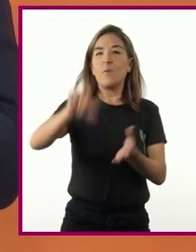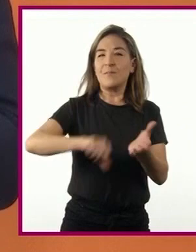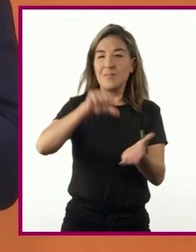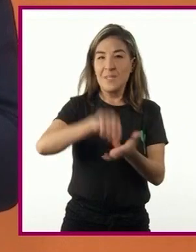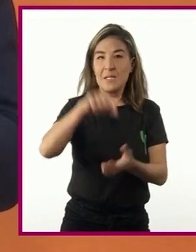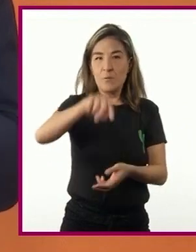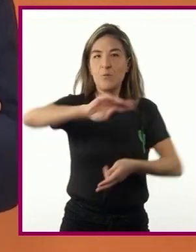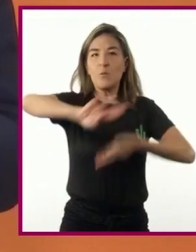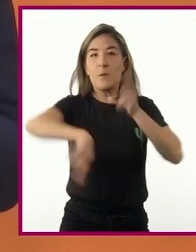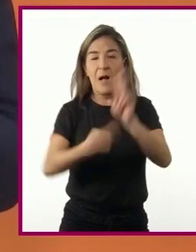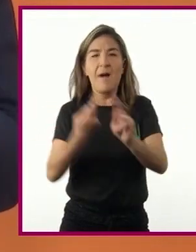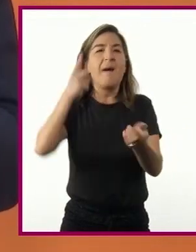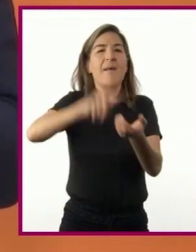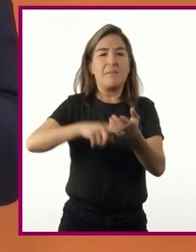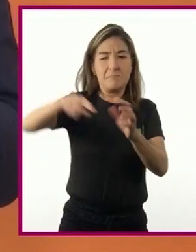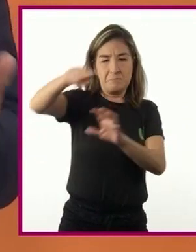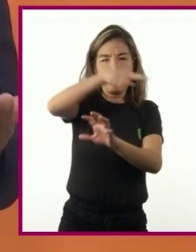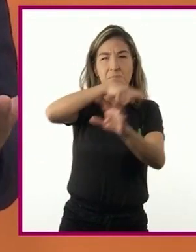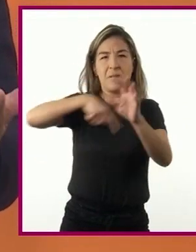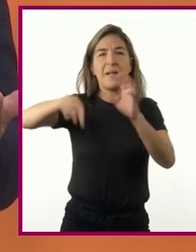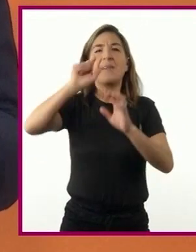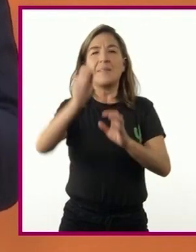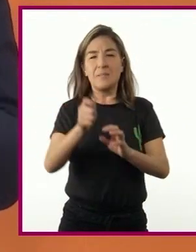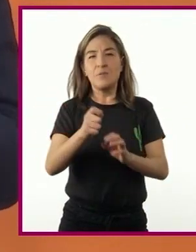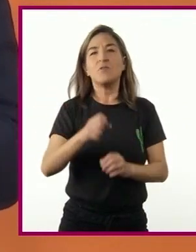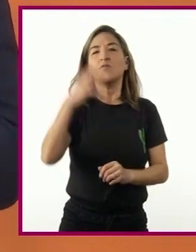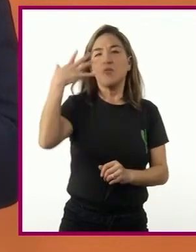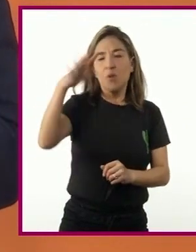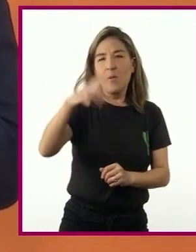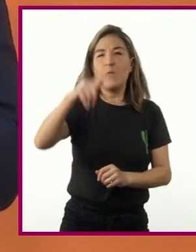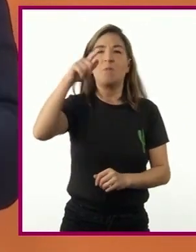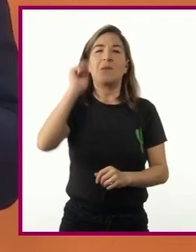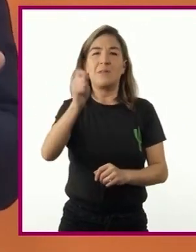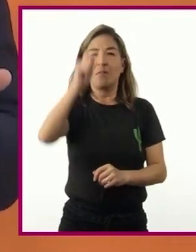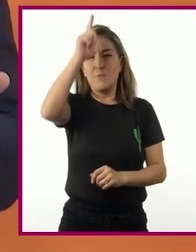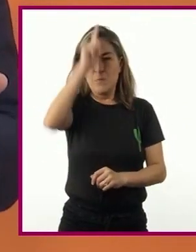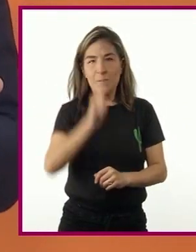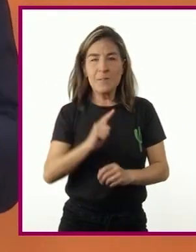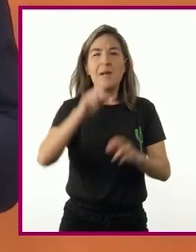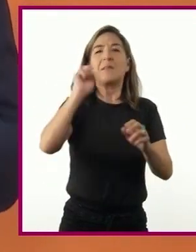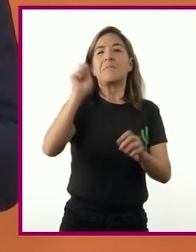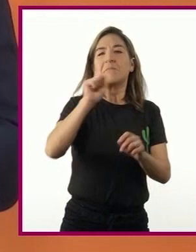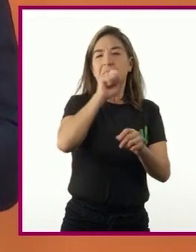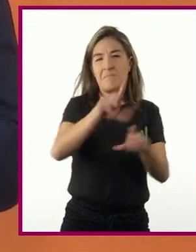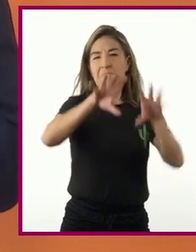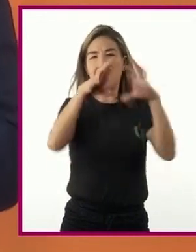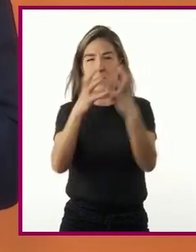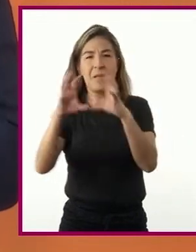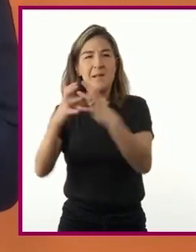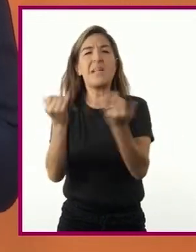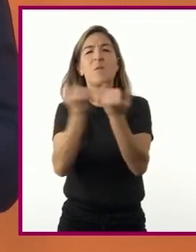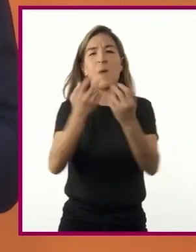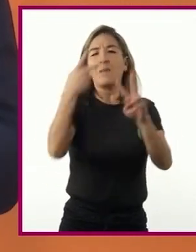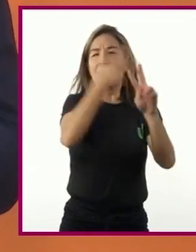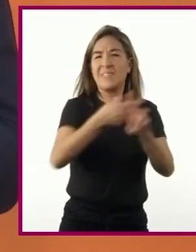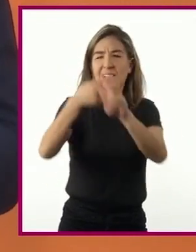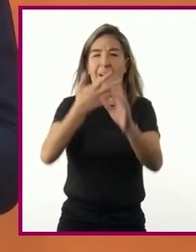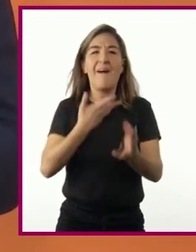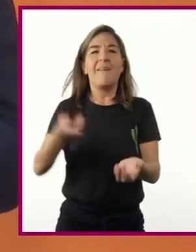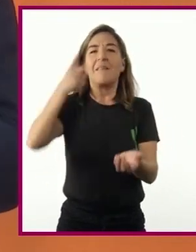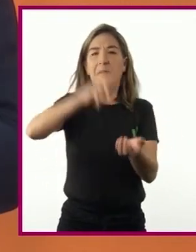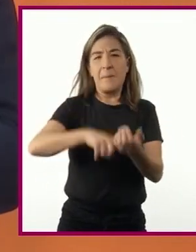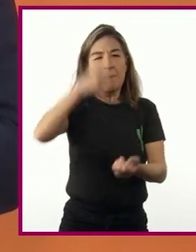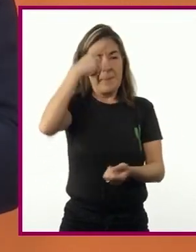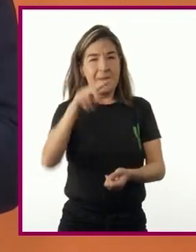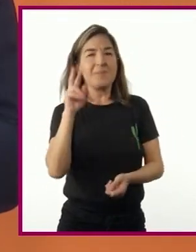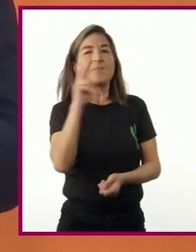Luna, el Sol, los planetas y una esfera negra con perforaciones, mejor conocidas como estrellas, mismas que le permitían